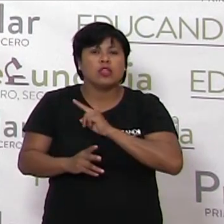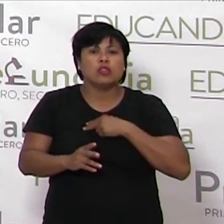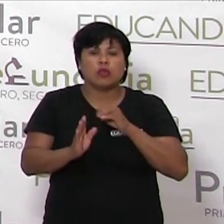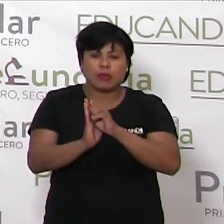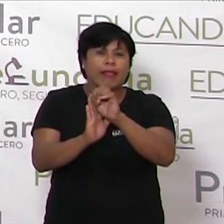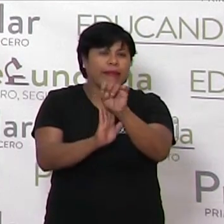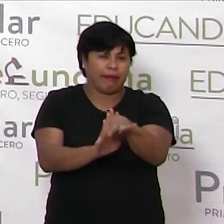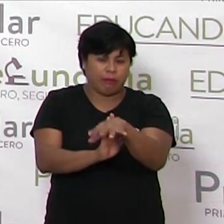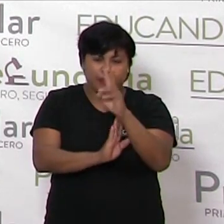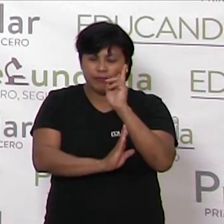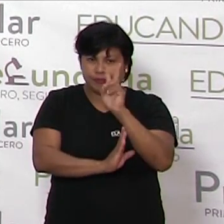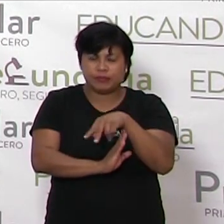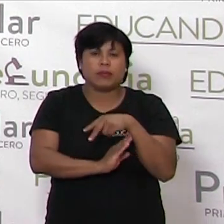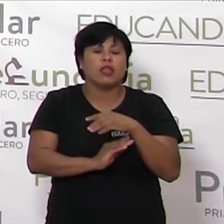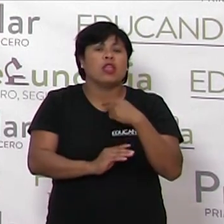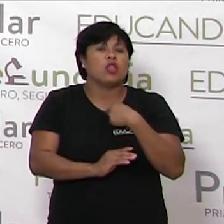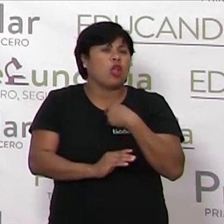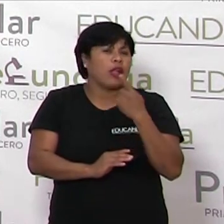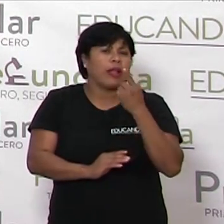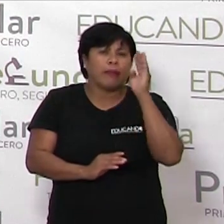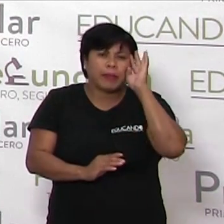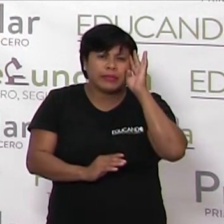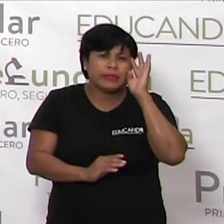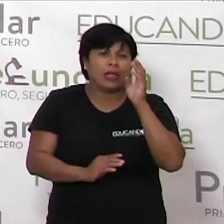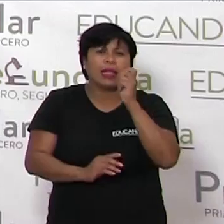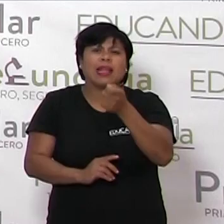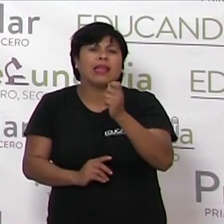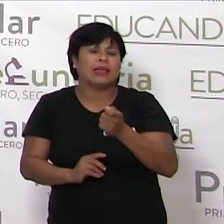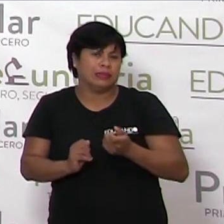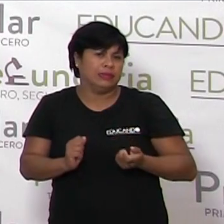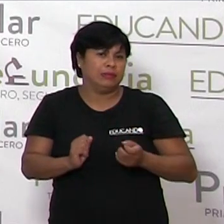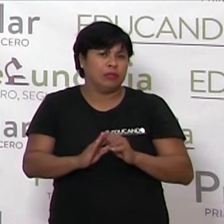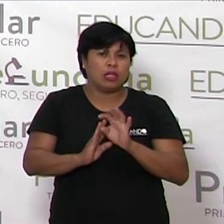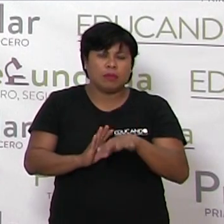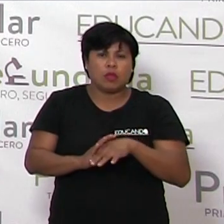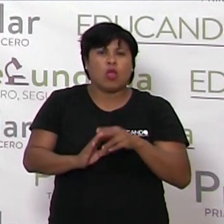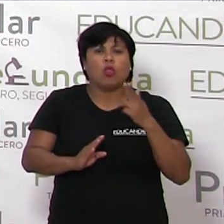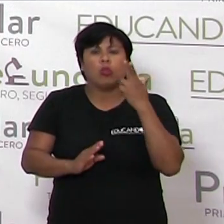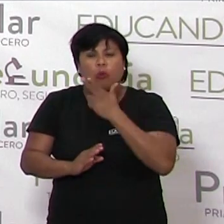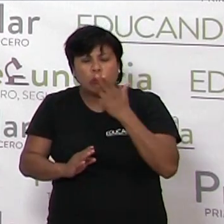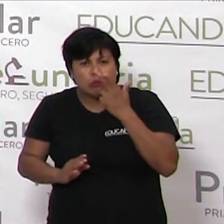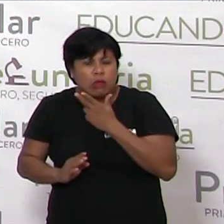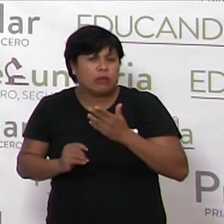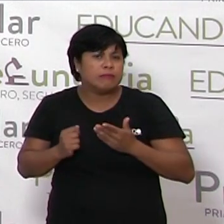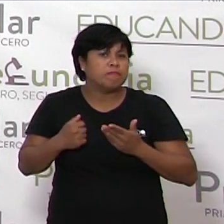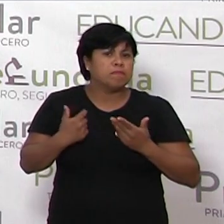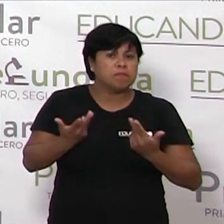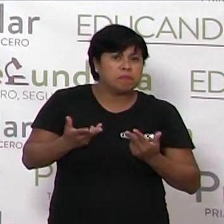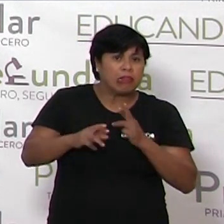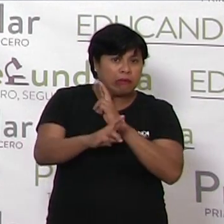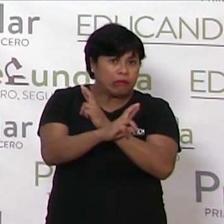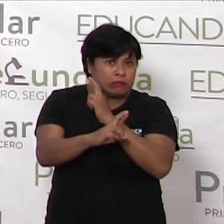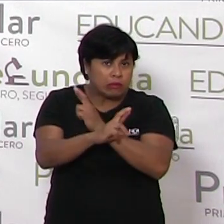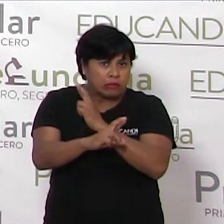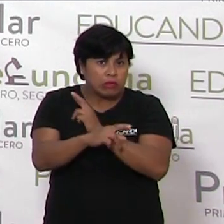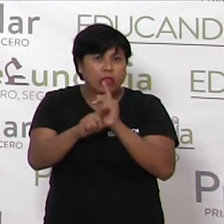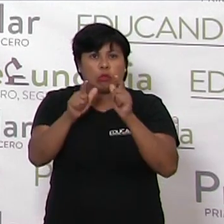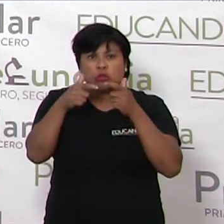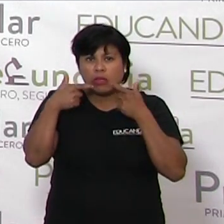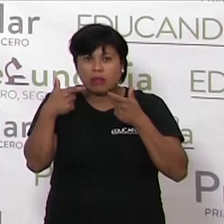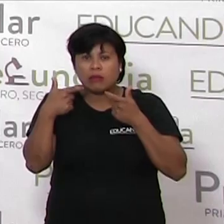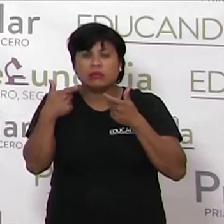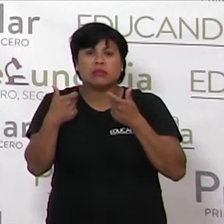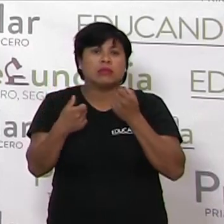vamos a ejemplificar. ¿Qué les gustaría que fuera esa tabla? ¿Qué representa? Dulces, la hora del receso, algunas